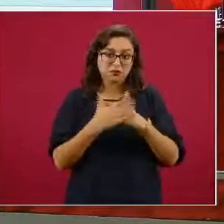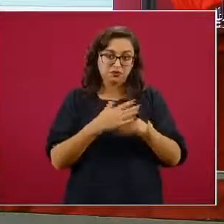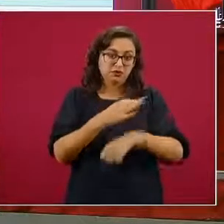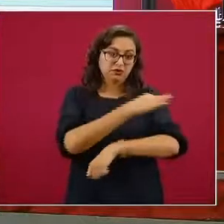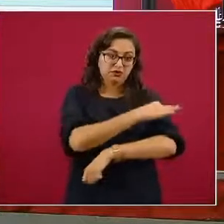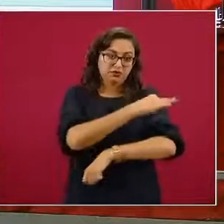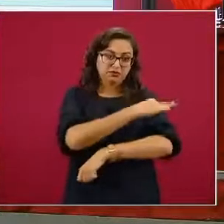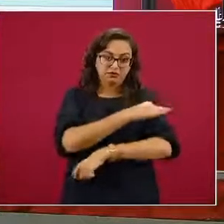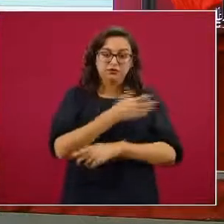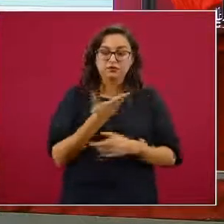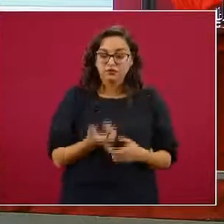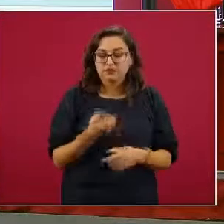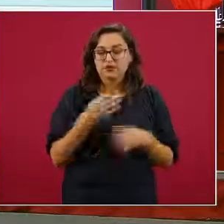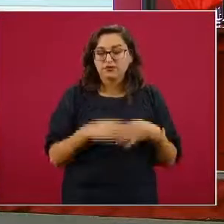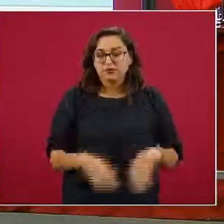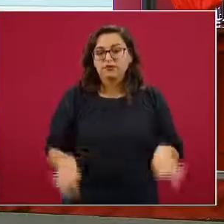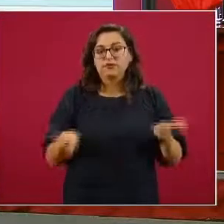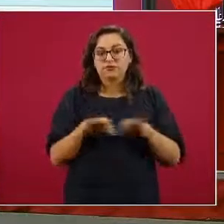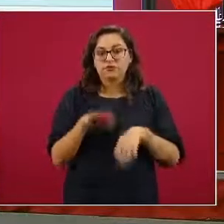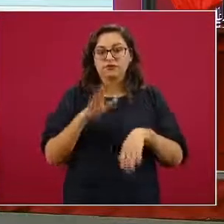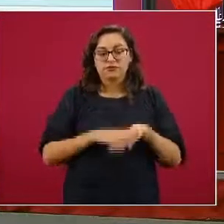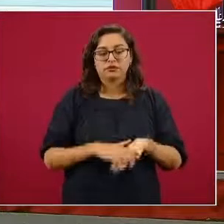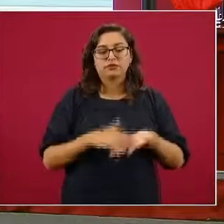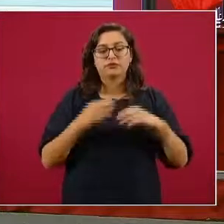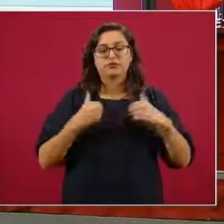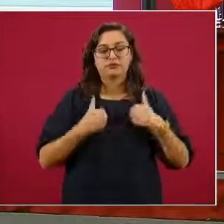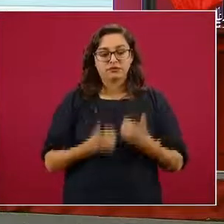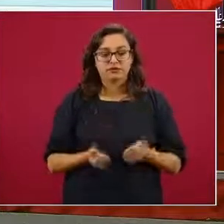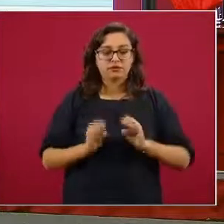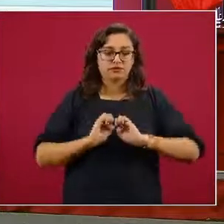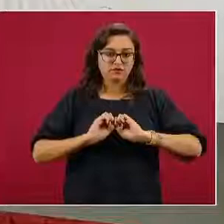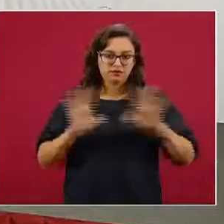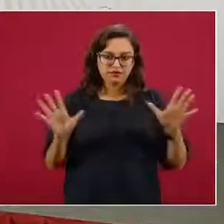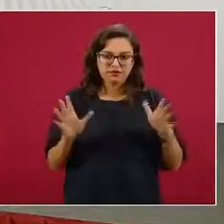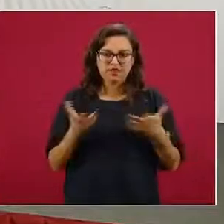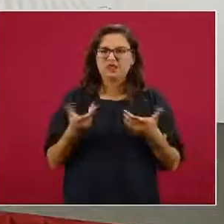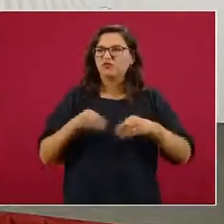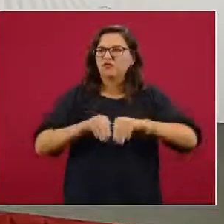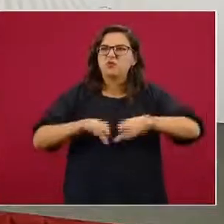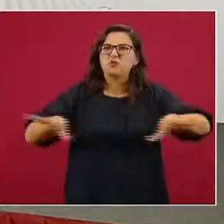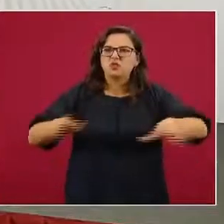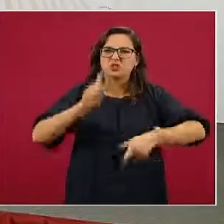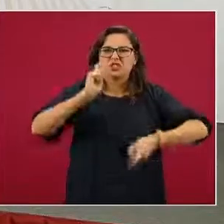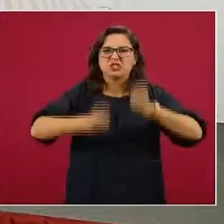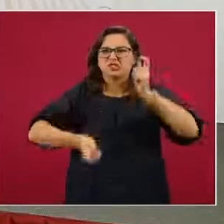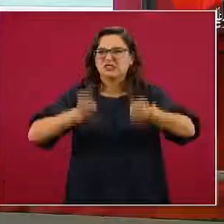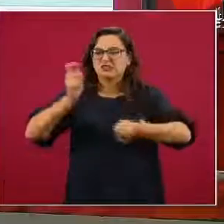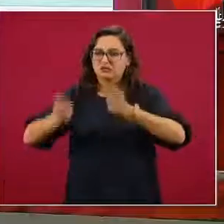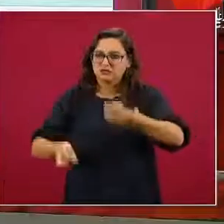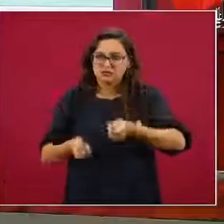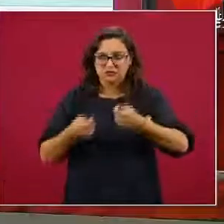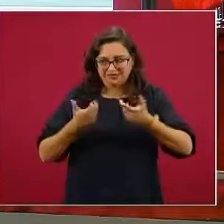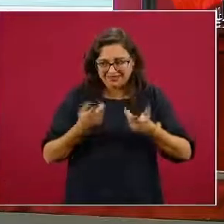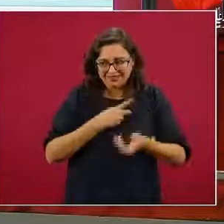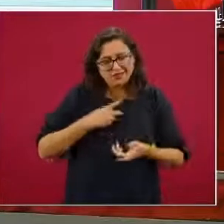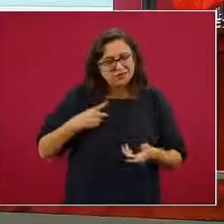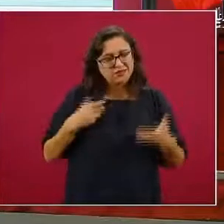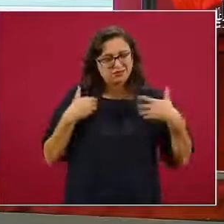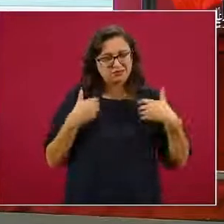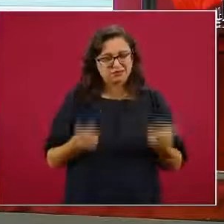es importante tener claro lo que se está comunicando, qué significa en términos de la salud